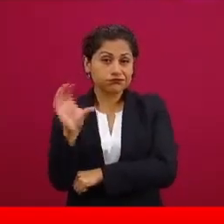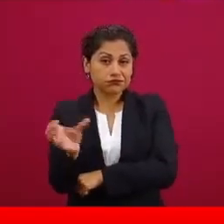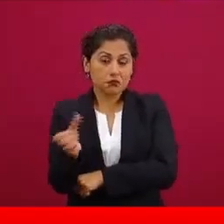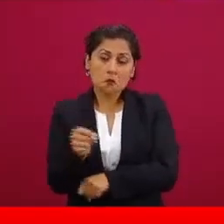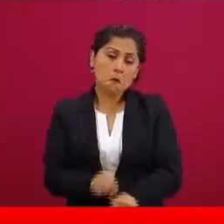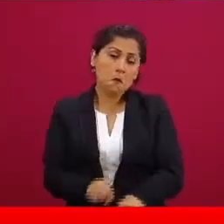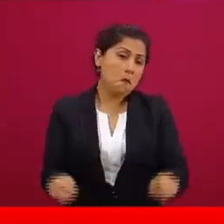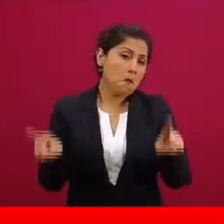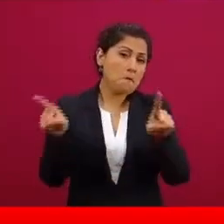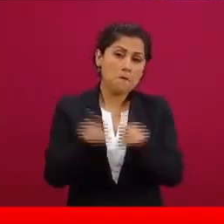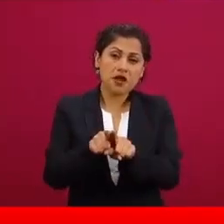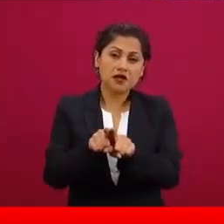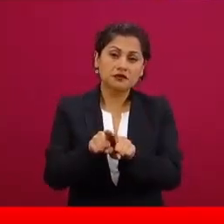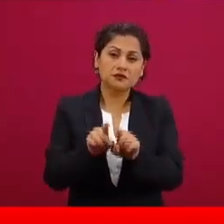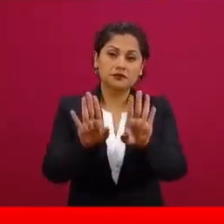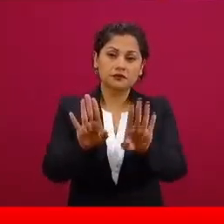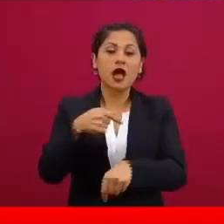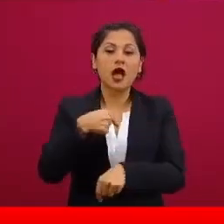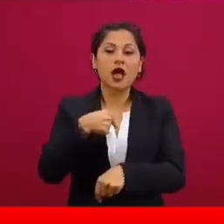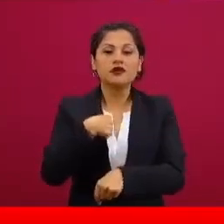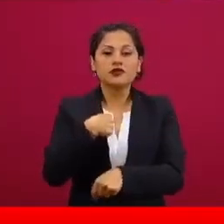No generalizo,